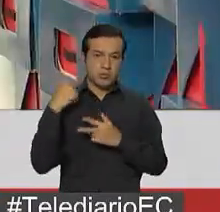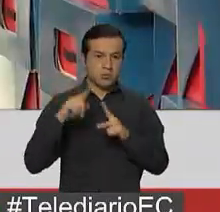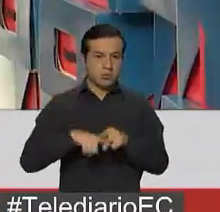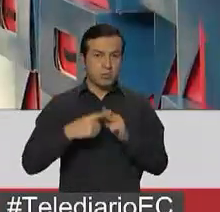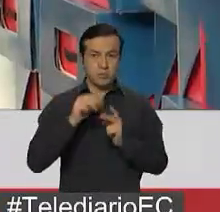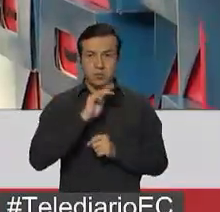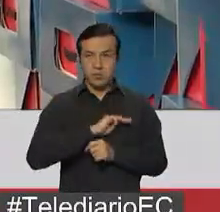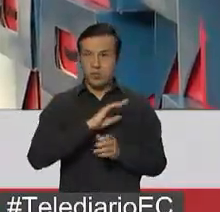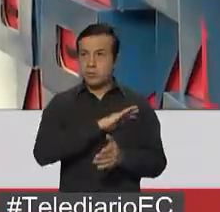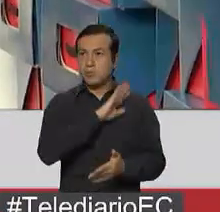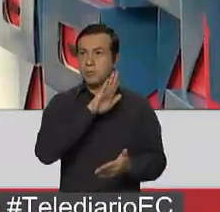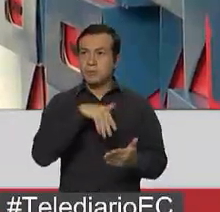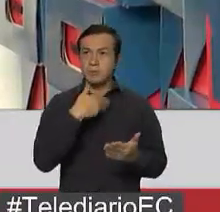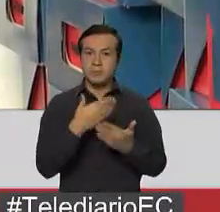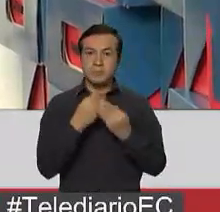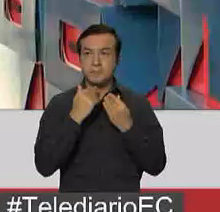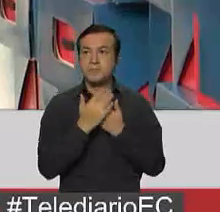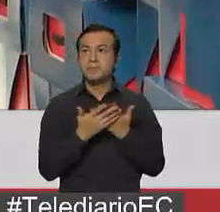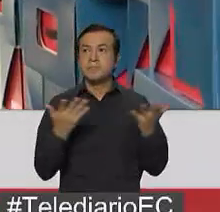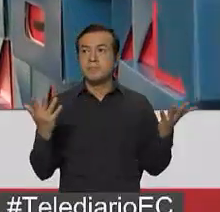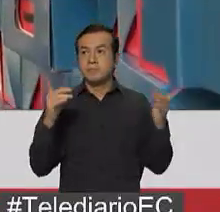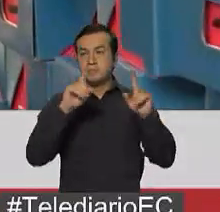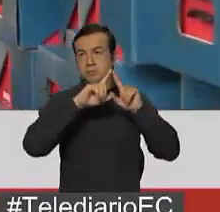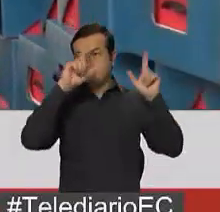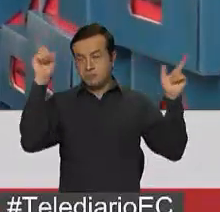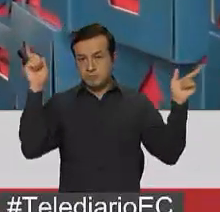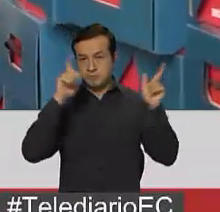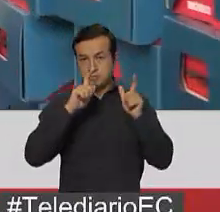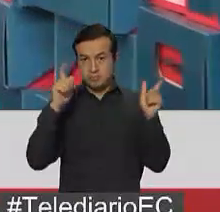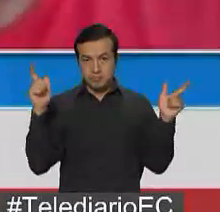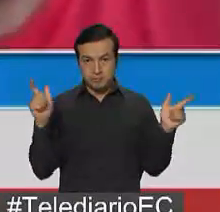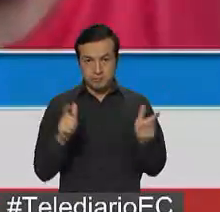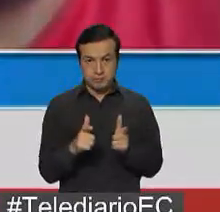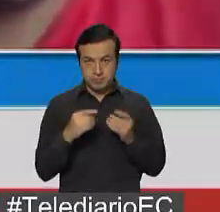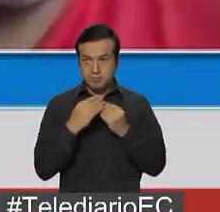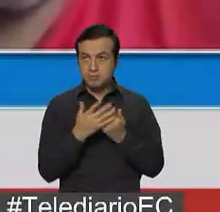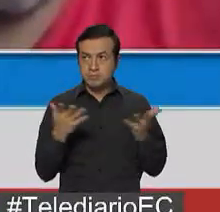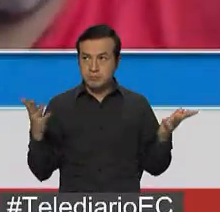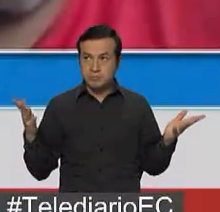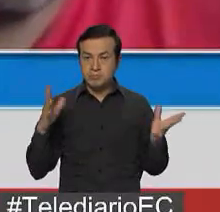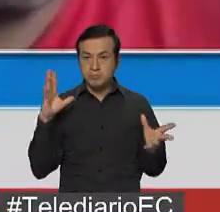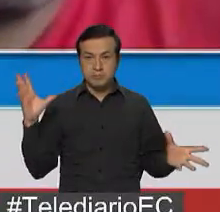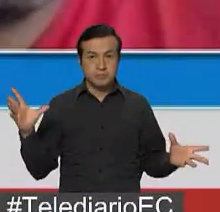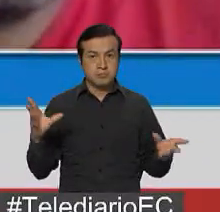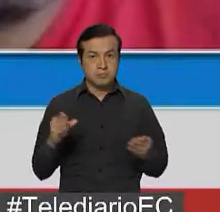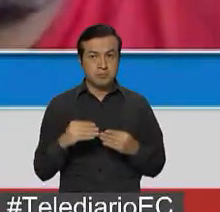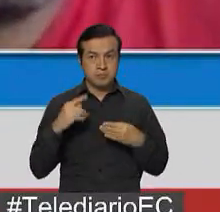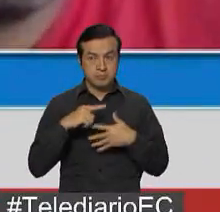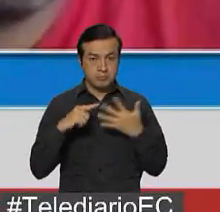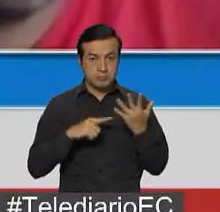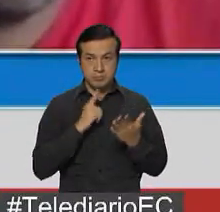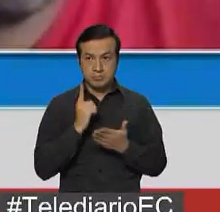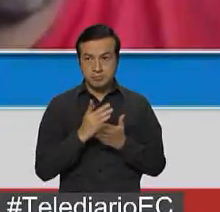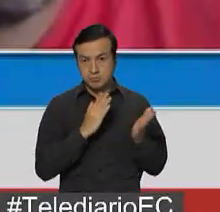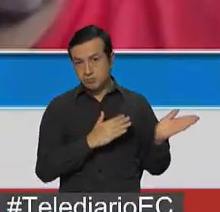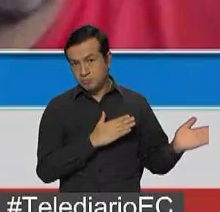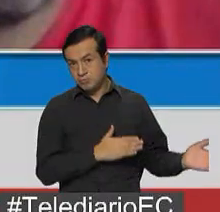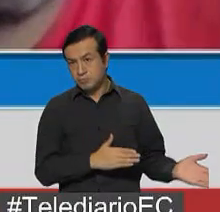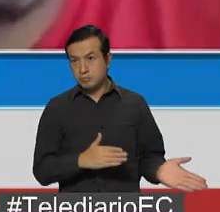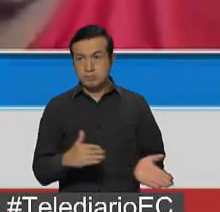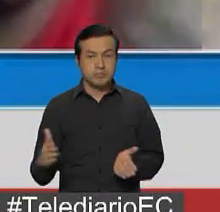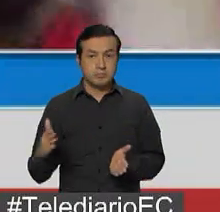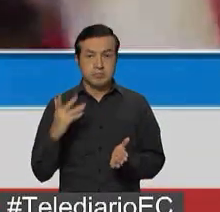se podrá aplicar según dijo para pequeñas medianas y grandes empresas todo lo que nos permite es generar y en todo lo que nos permita